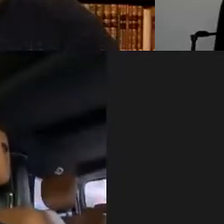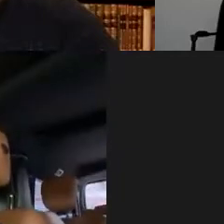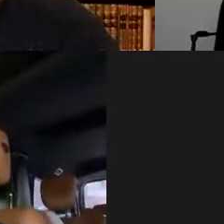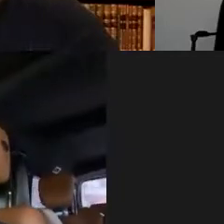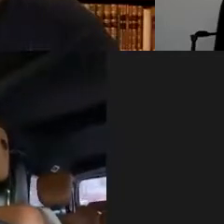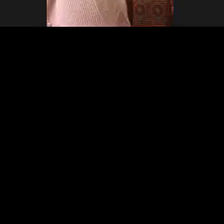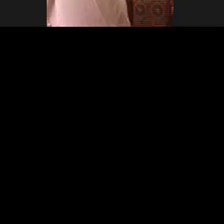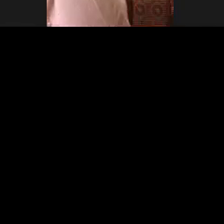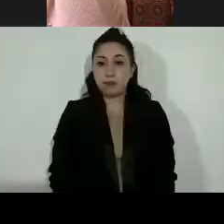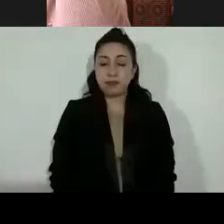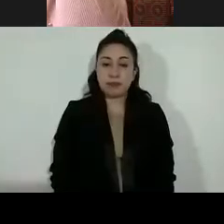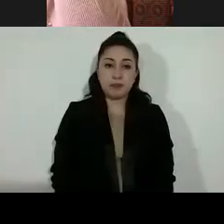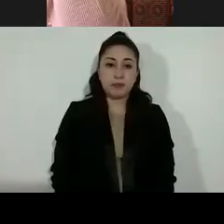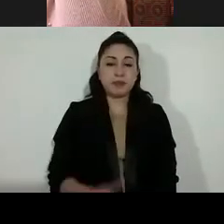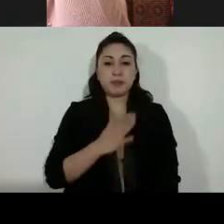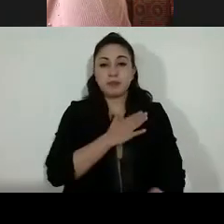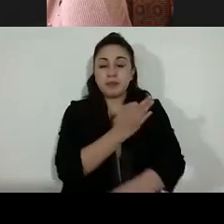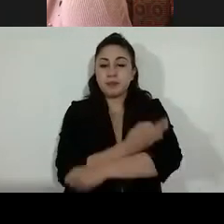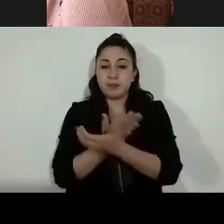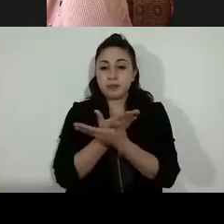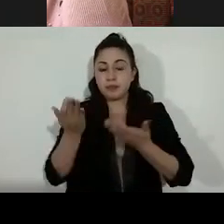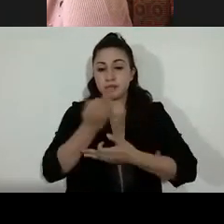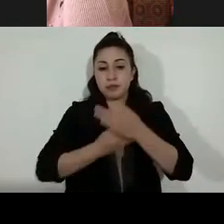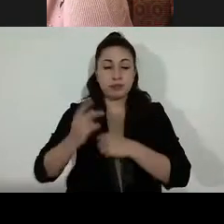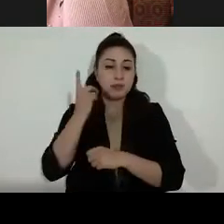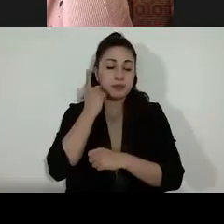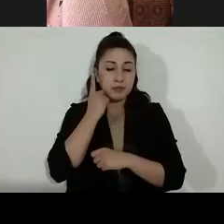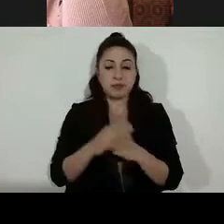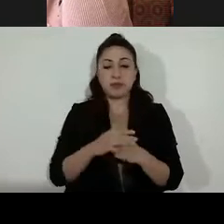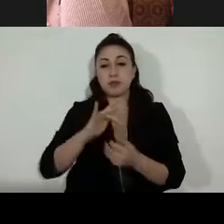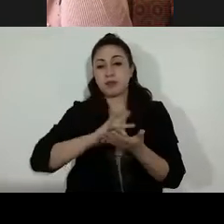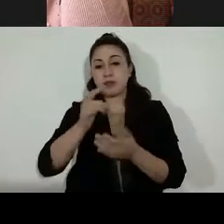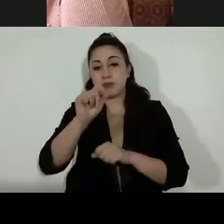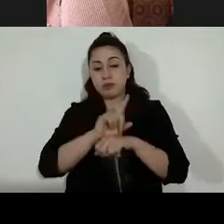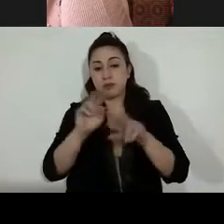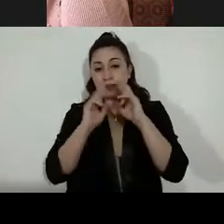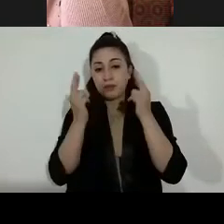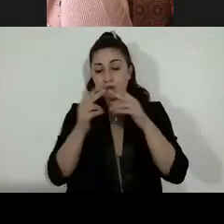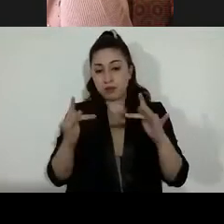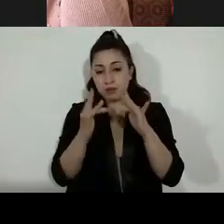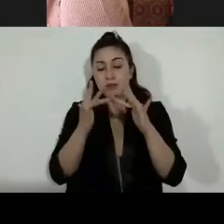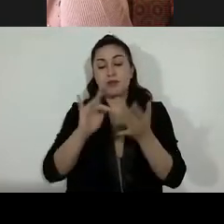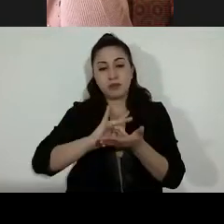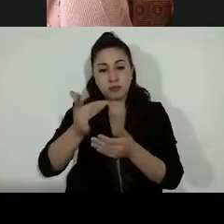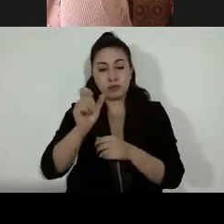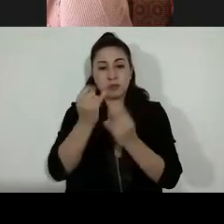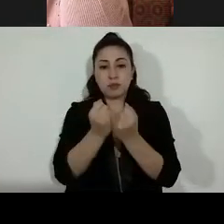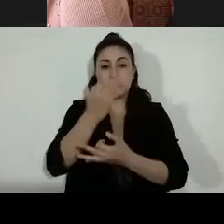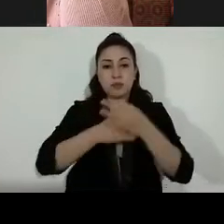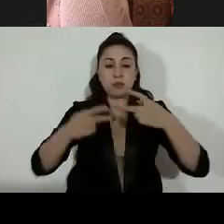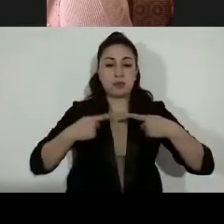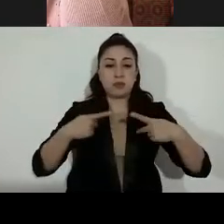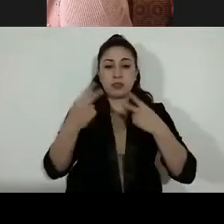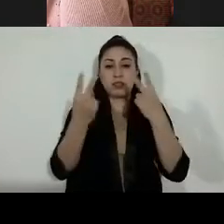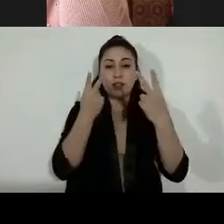Buenas tardes, diputadas y diputados. Agradezco su presencia, así como la de todas y todos los que hoy nos acompañan a través de los